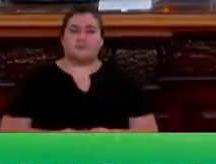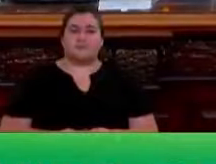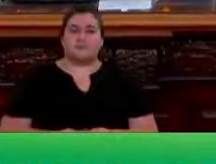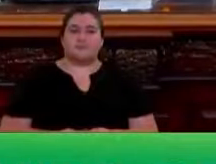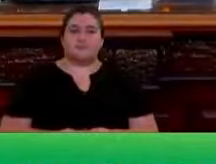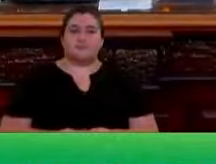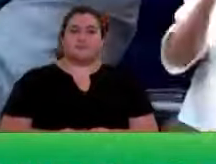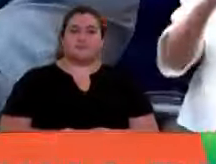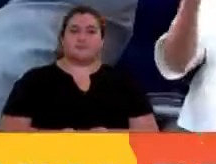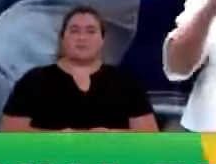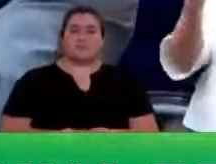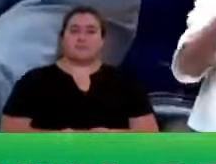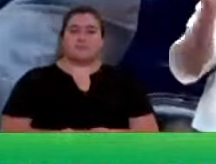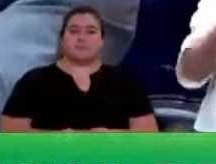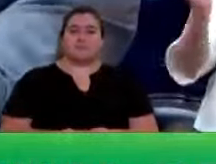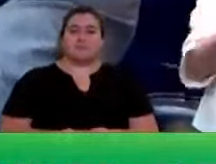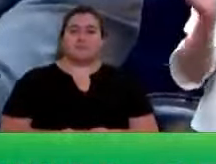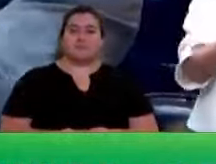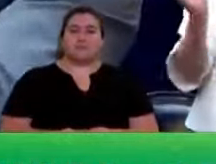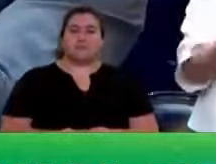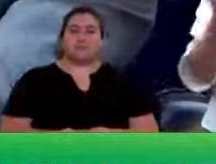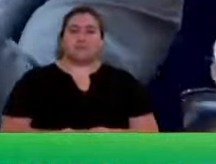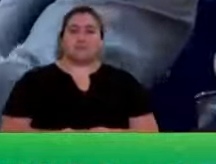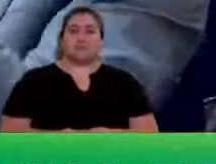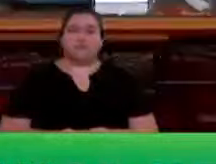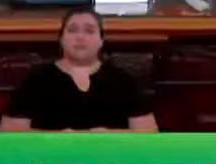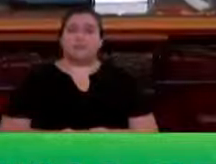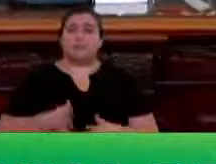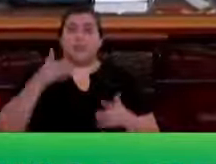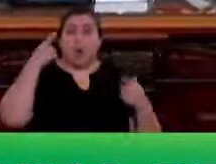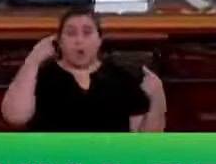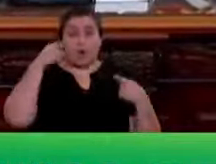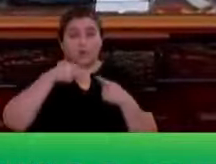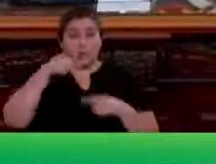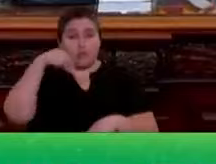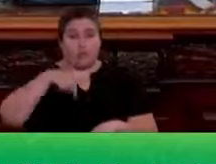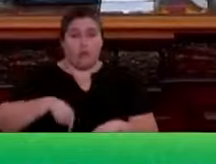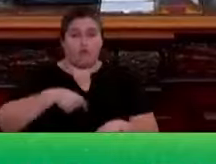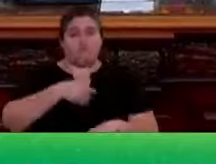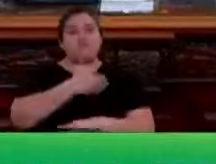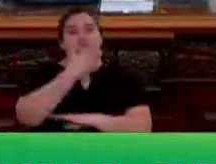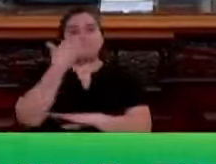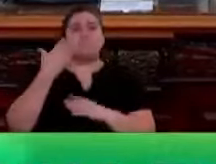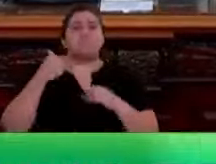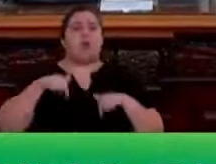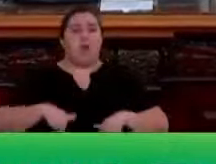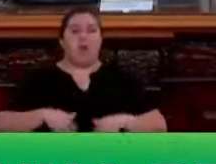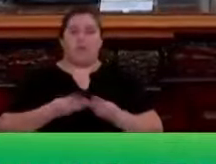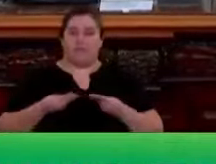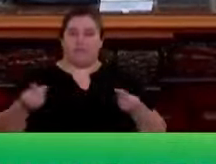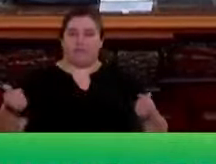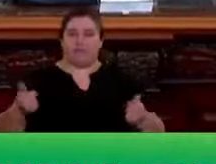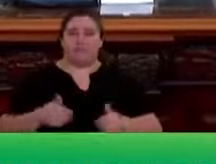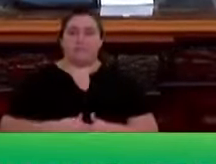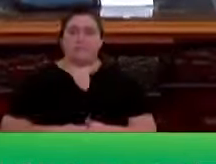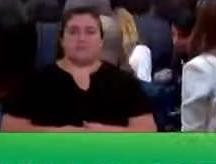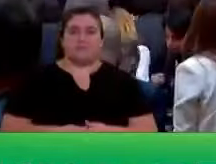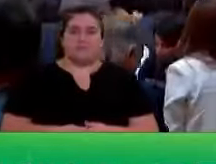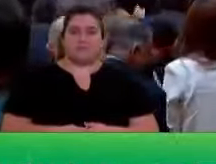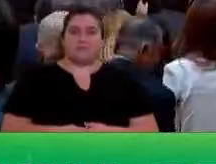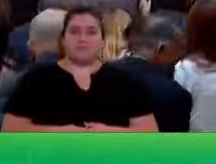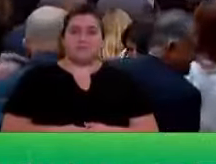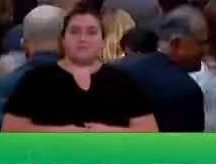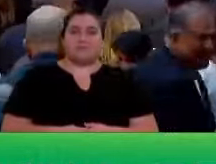trabajo, claro. La verdad que es muy difícil poder salir adelante. No se anunció nada que tenga que ver con generar trabajo. Mucho se